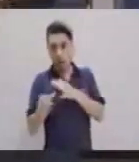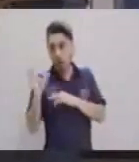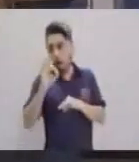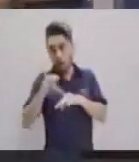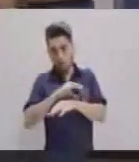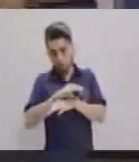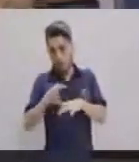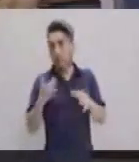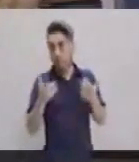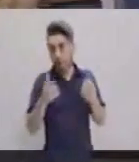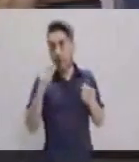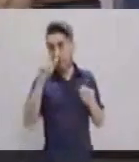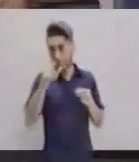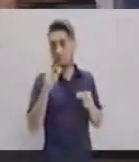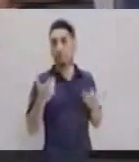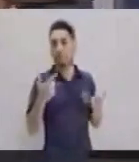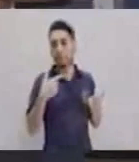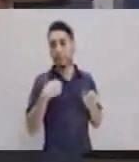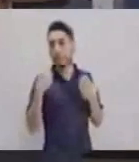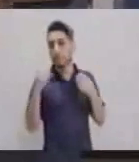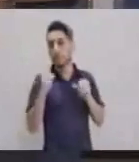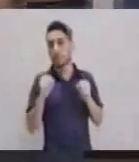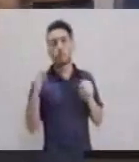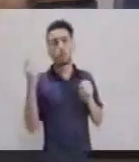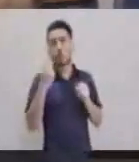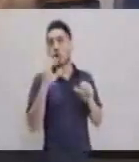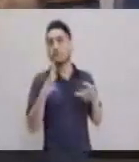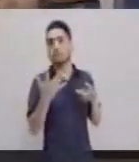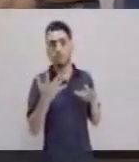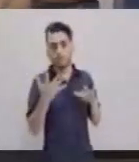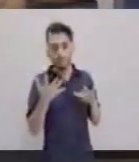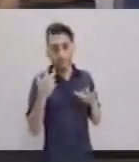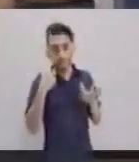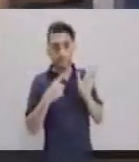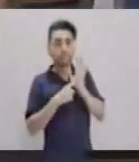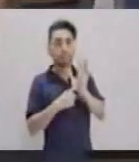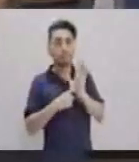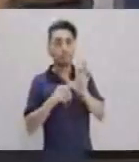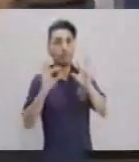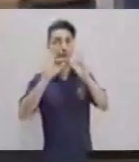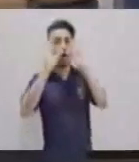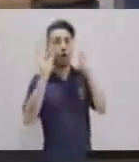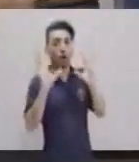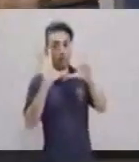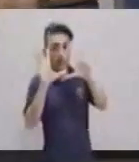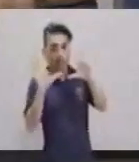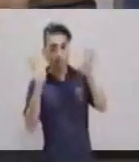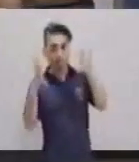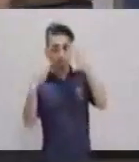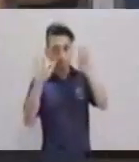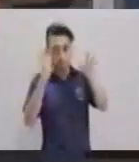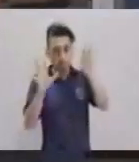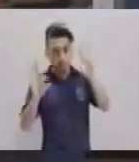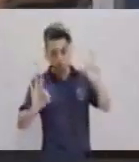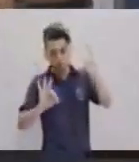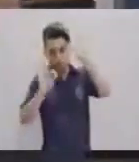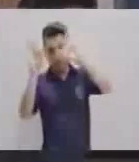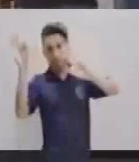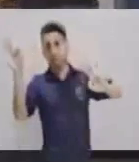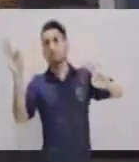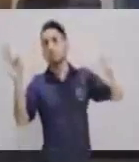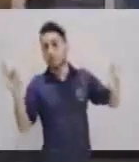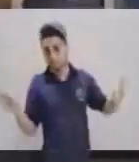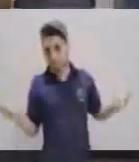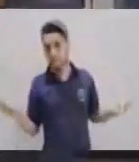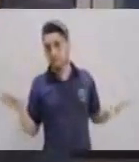una computadora. Por eso lo que hacemos nosotros es solamente dar una forma similar a lo que podemos tener. O